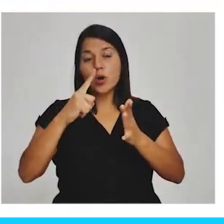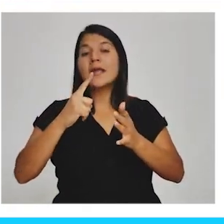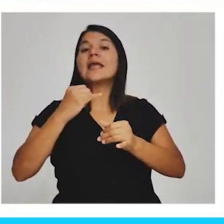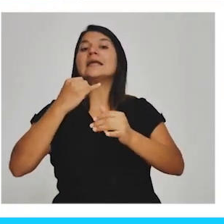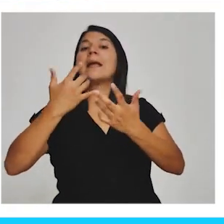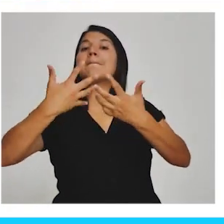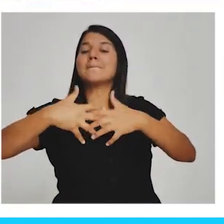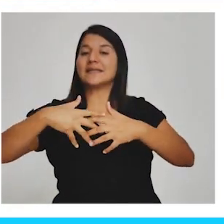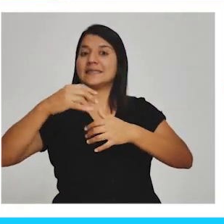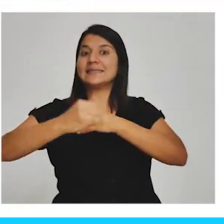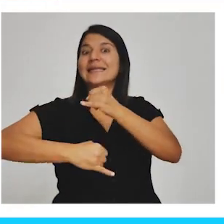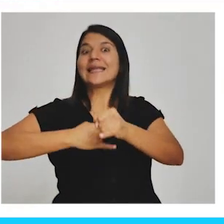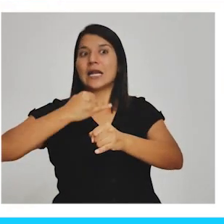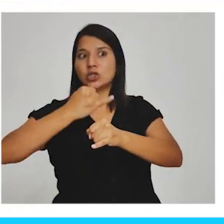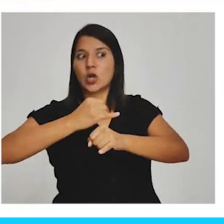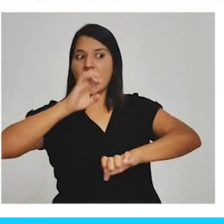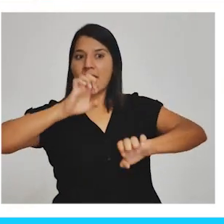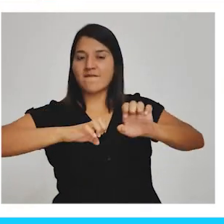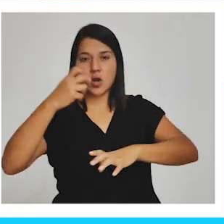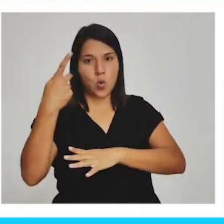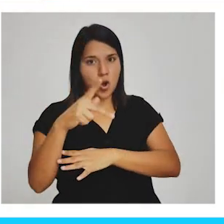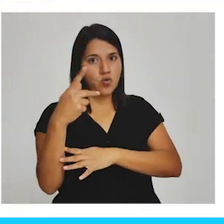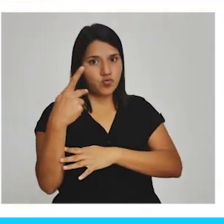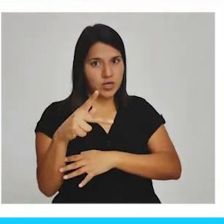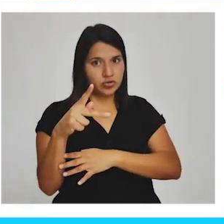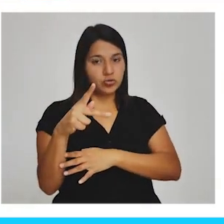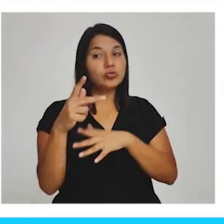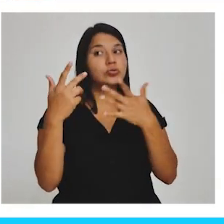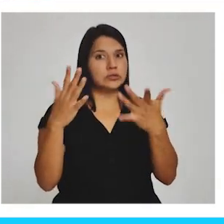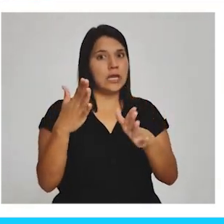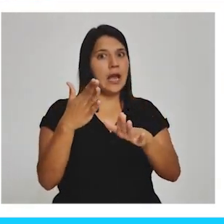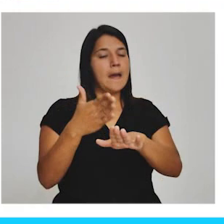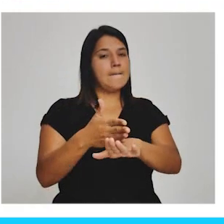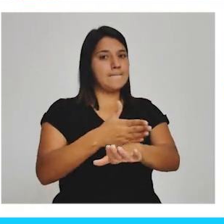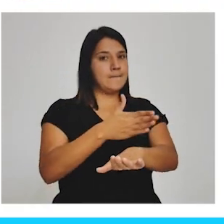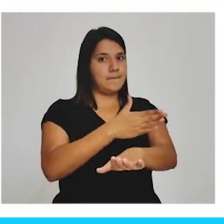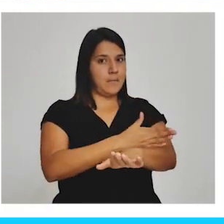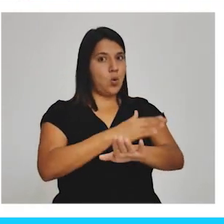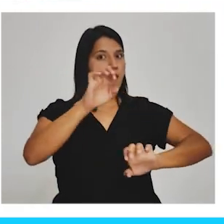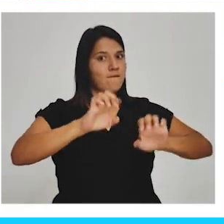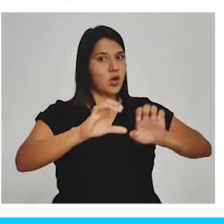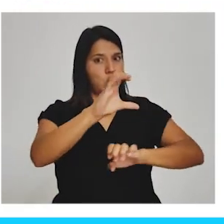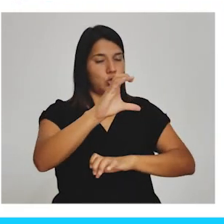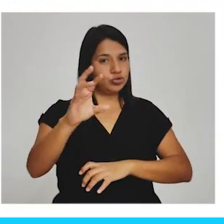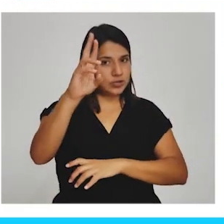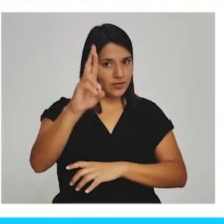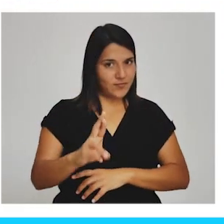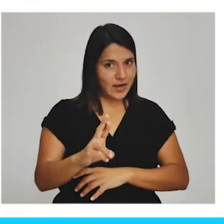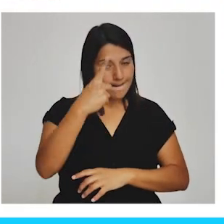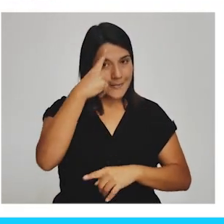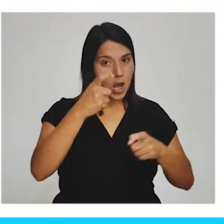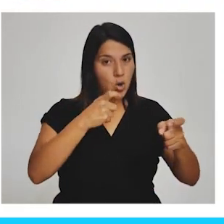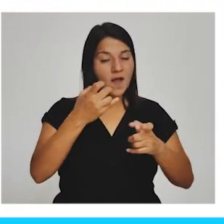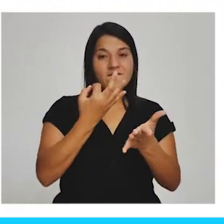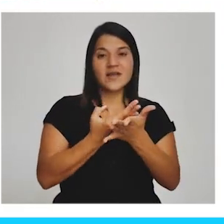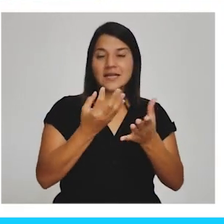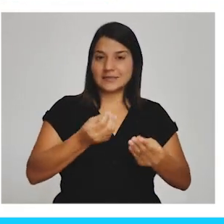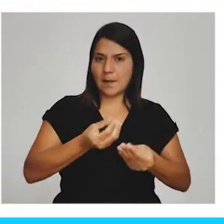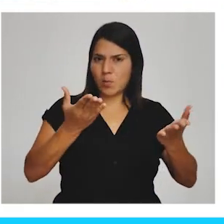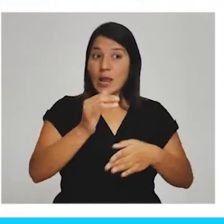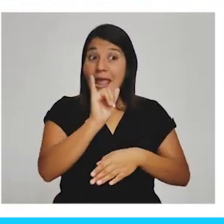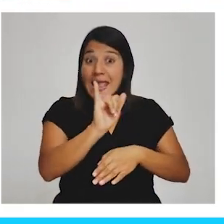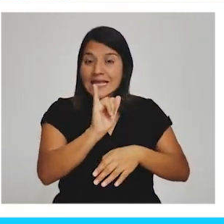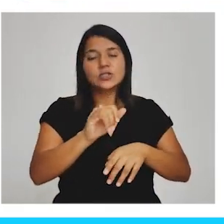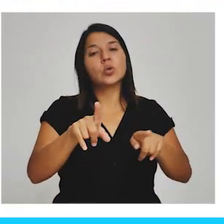aumentado sus perspectivas de las finanzas públicas de Costa Rica. Y eso también nos ha ayudado, esa estabilidad